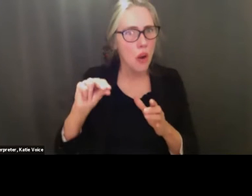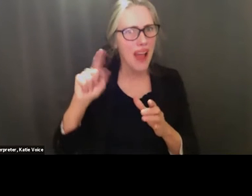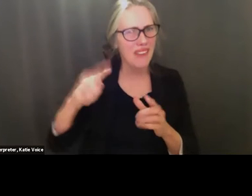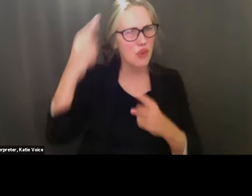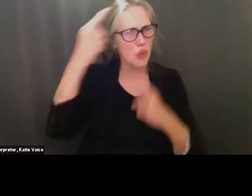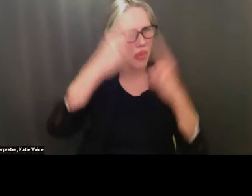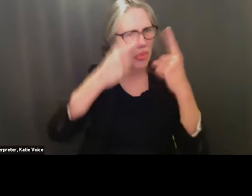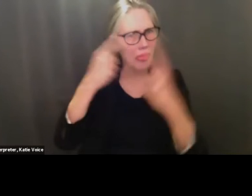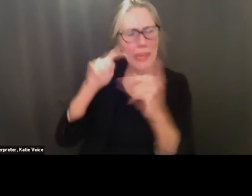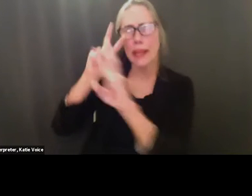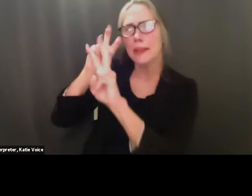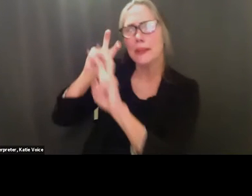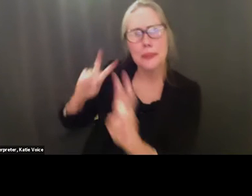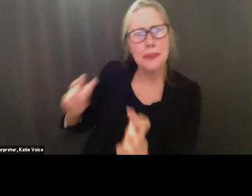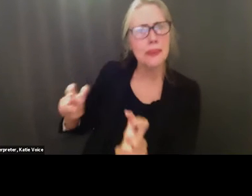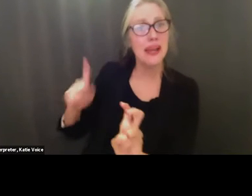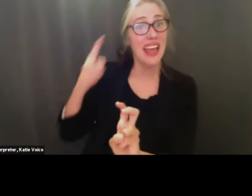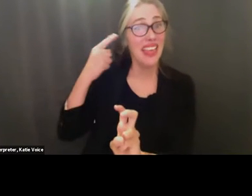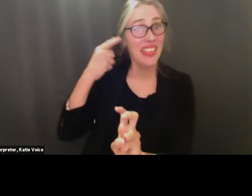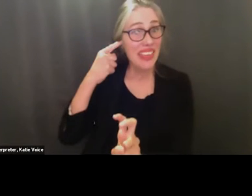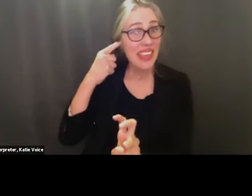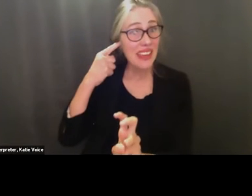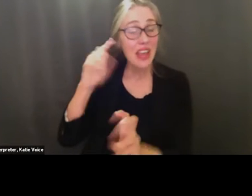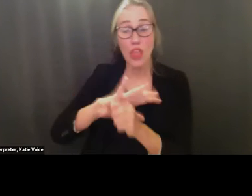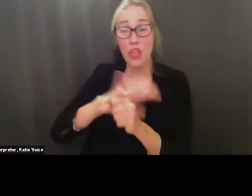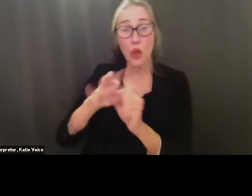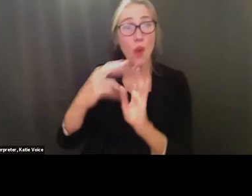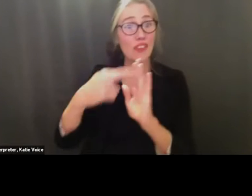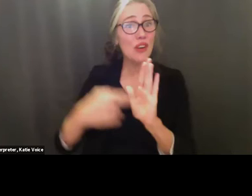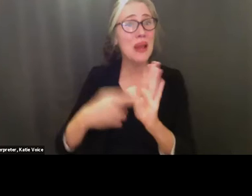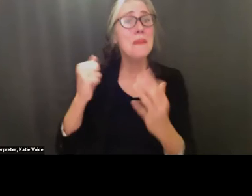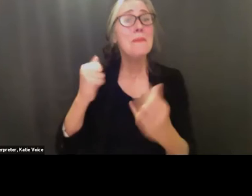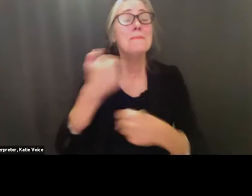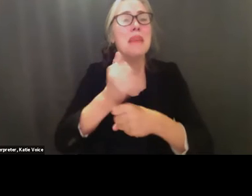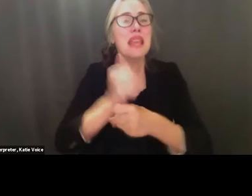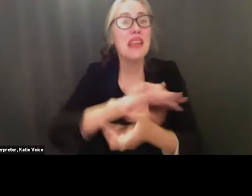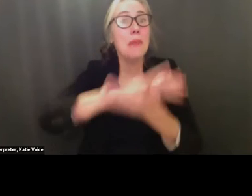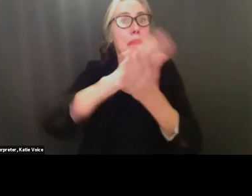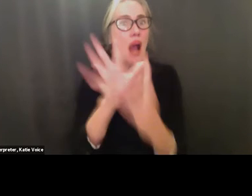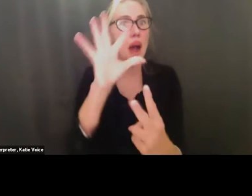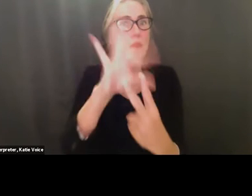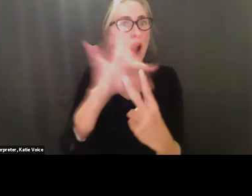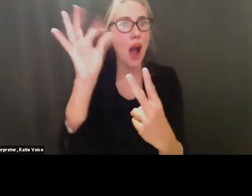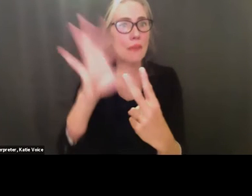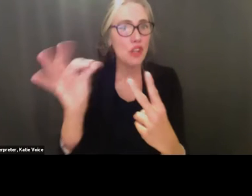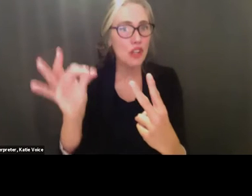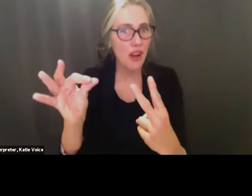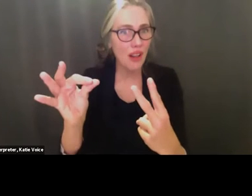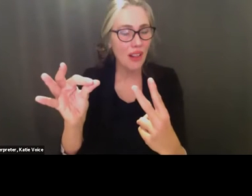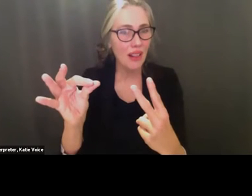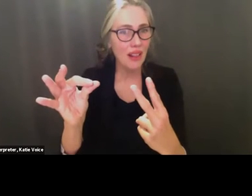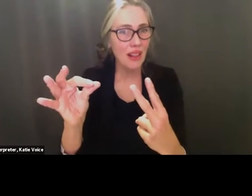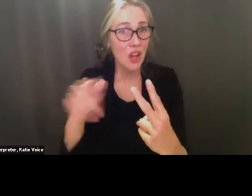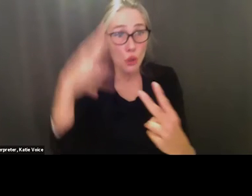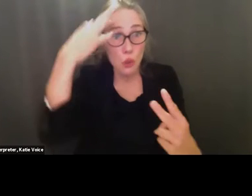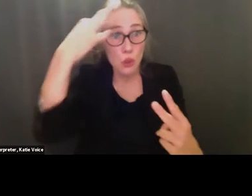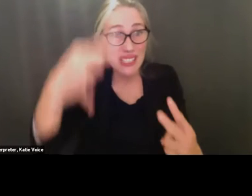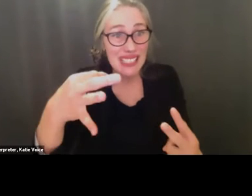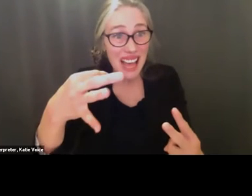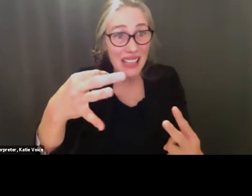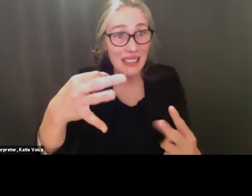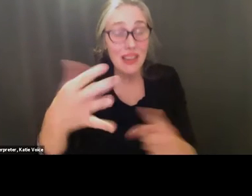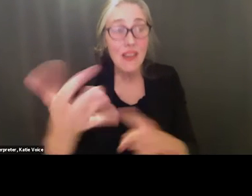que ustedes hagan que todos los reglamentos de COVID que sean opcional, que los padres decidan.